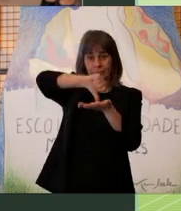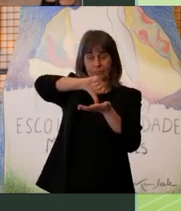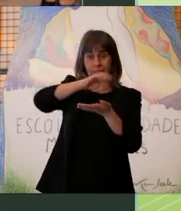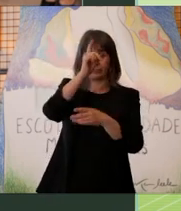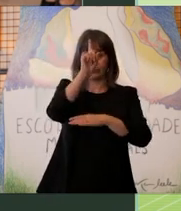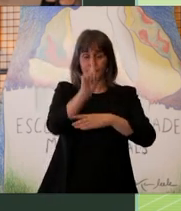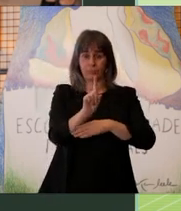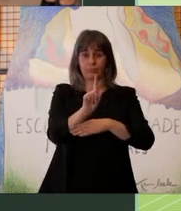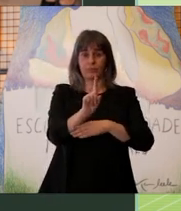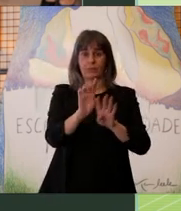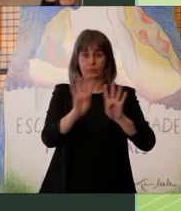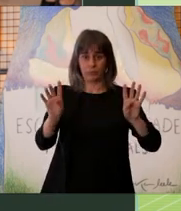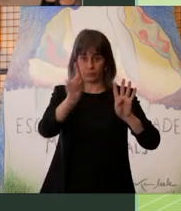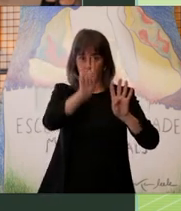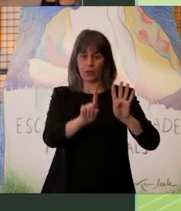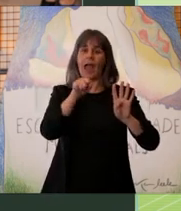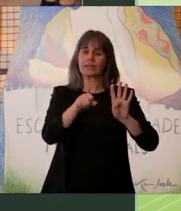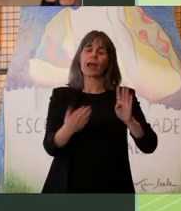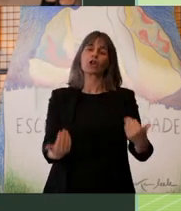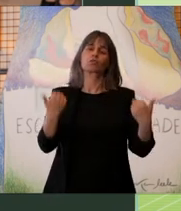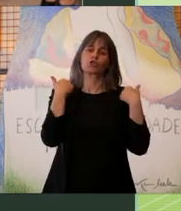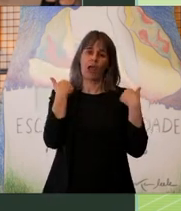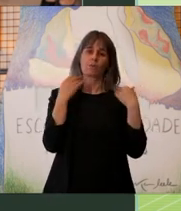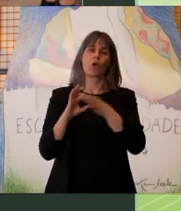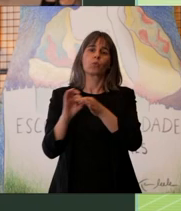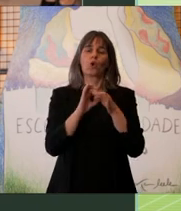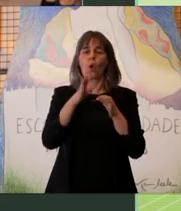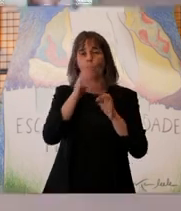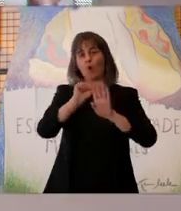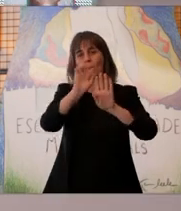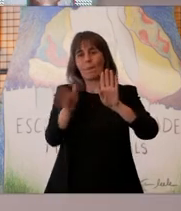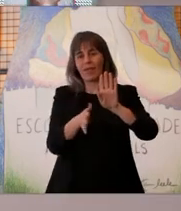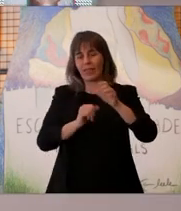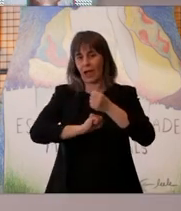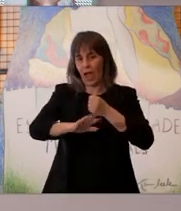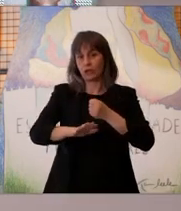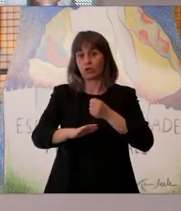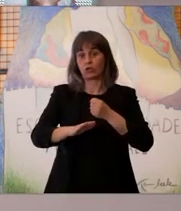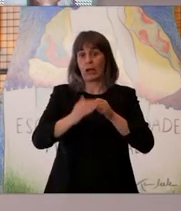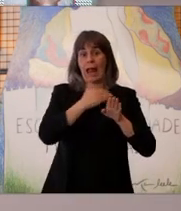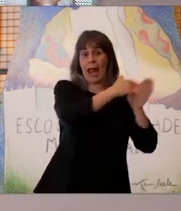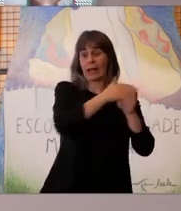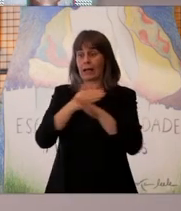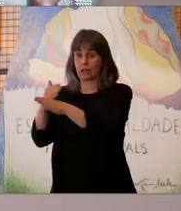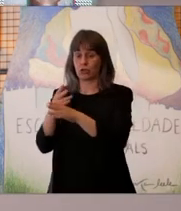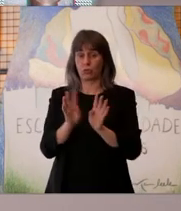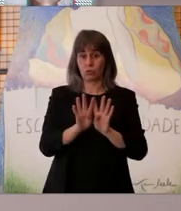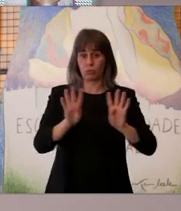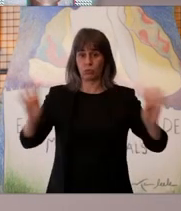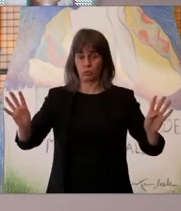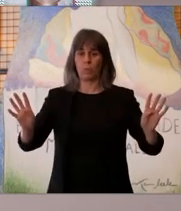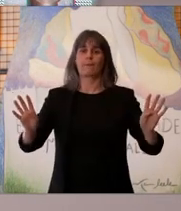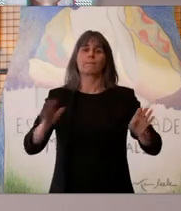responsable el presidente de la unión por el Mediterráneo las demás son ministras de igualdad por lo tanto la la